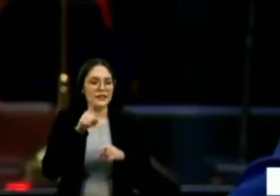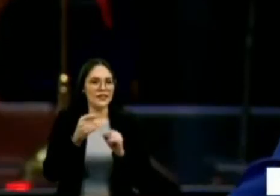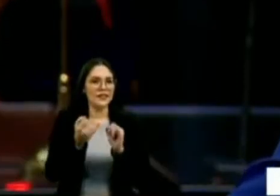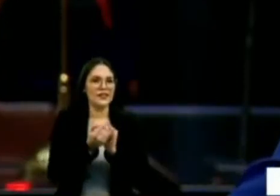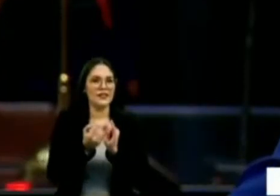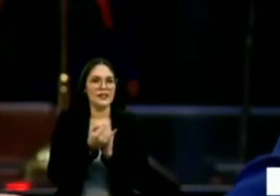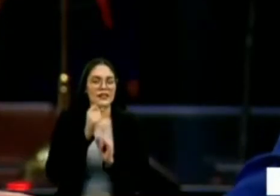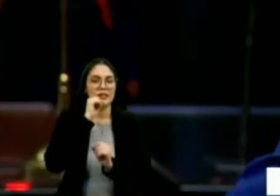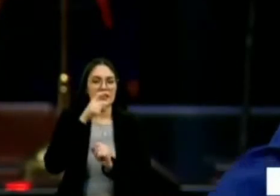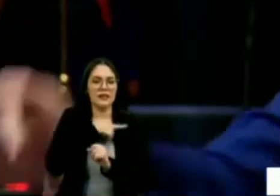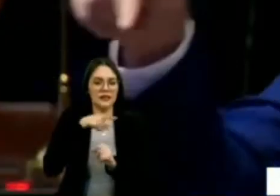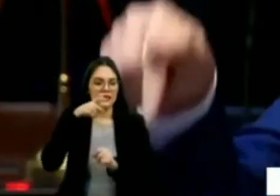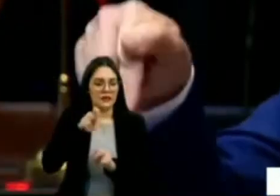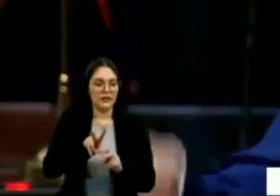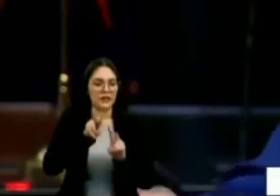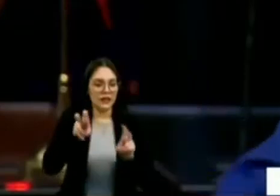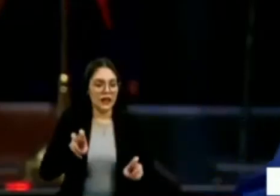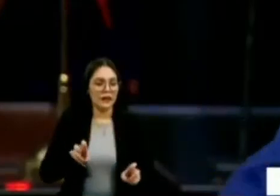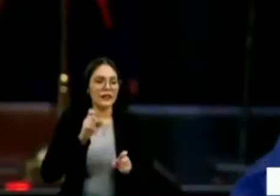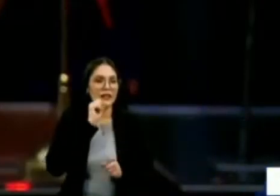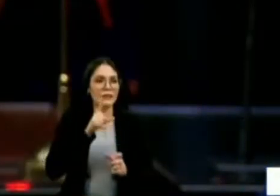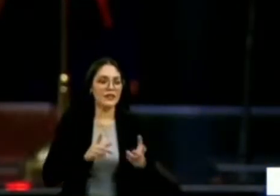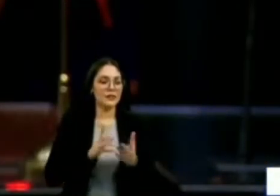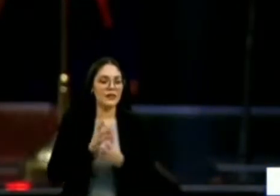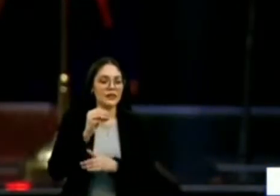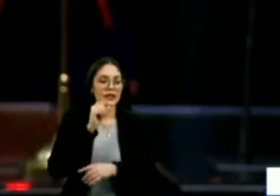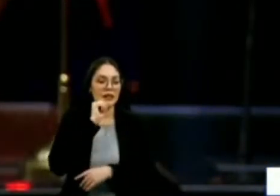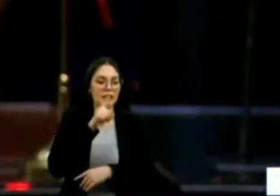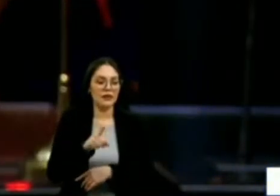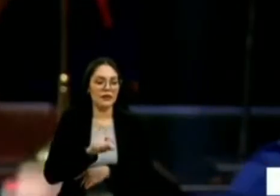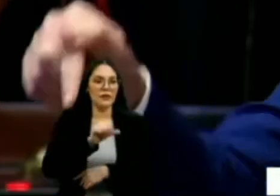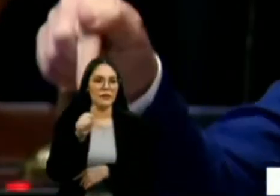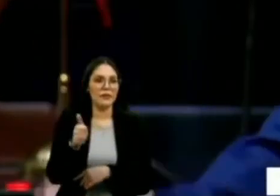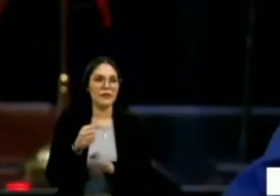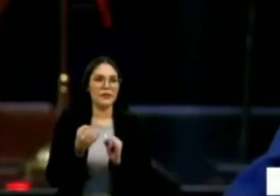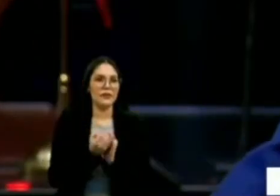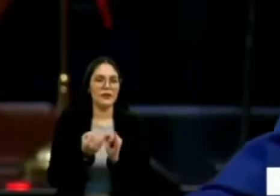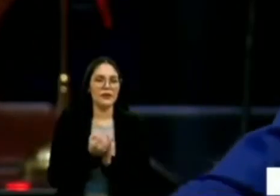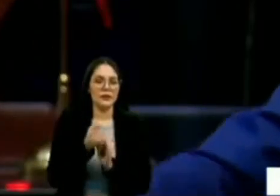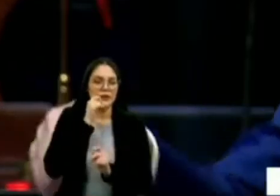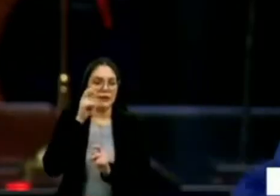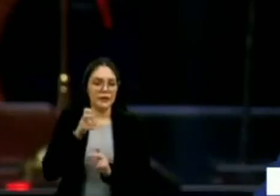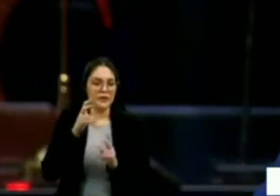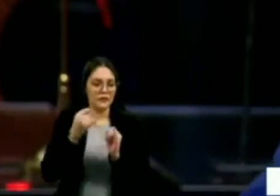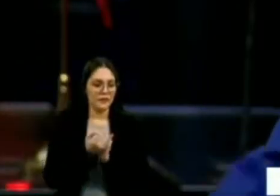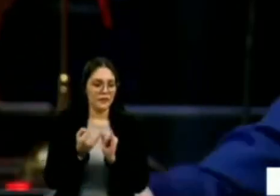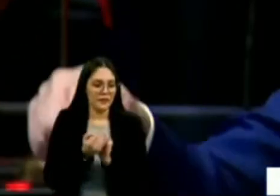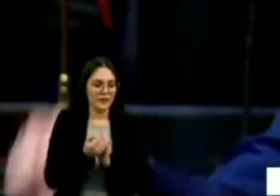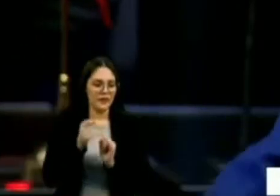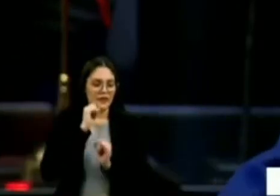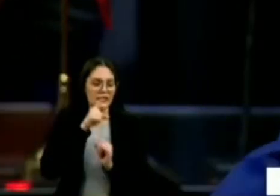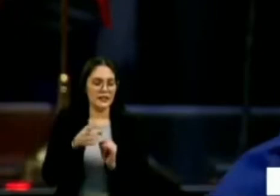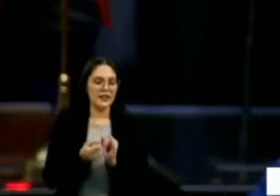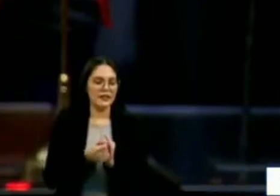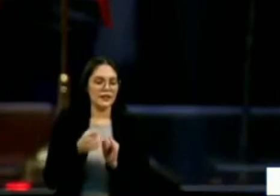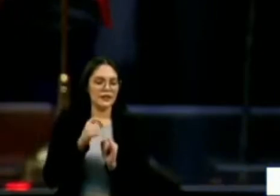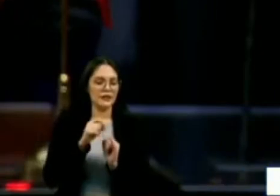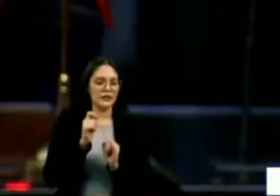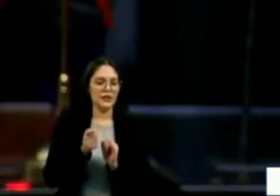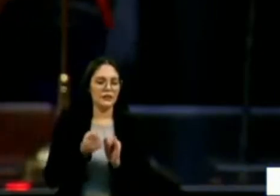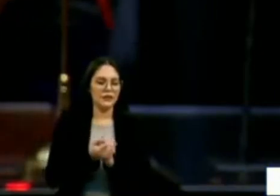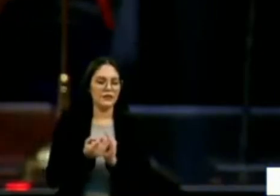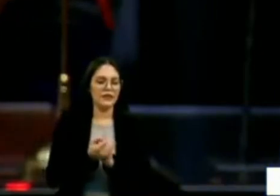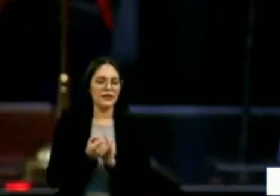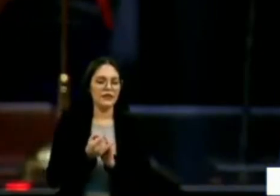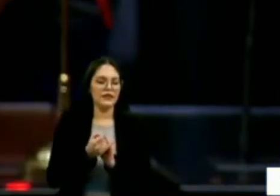atropello, que les ha tocado ser minoría, que han sido también presionados y aplastados por las